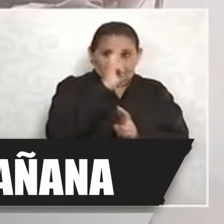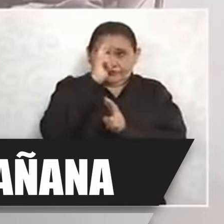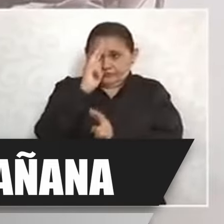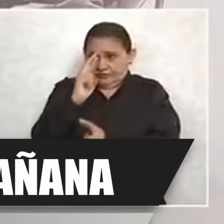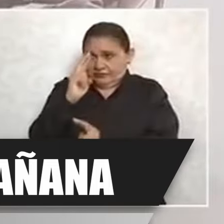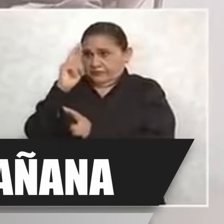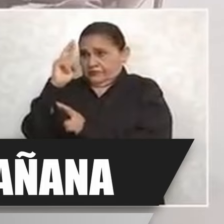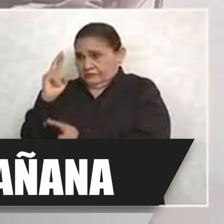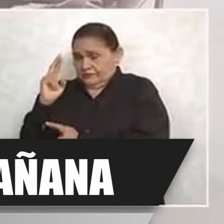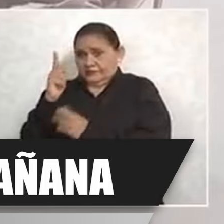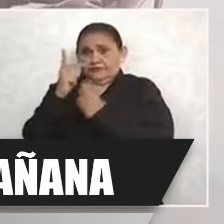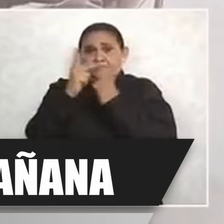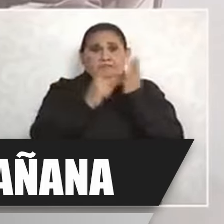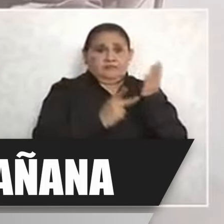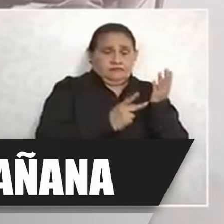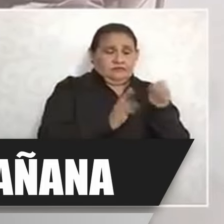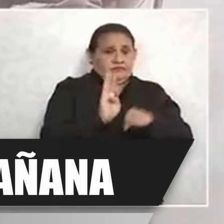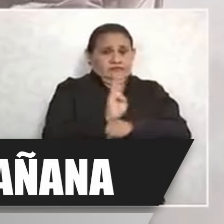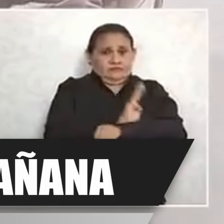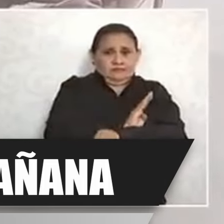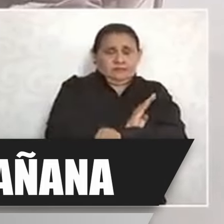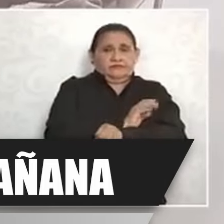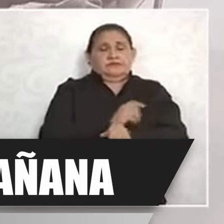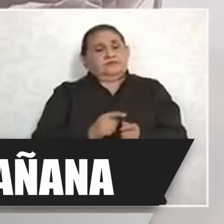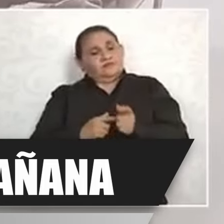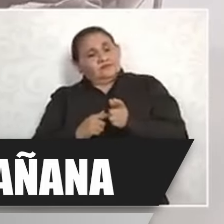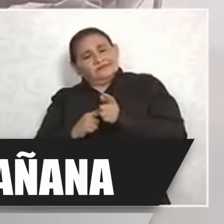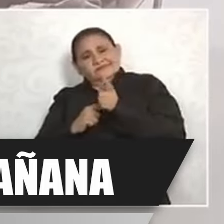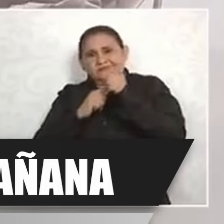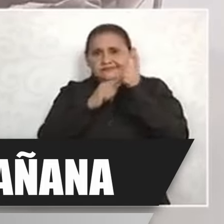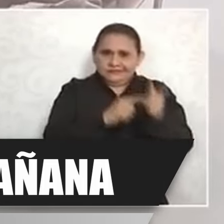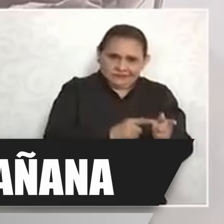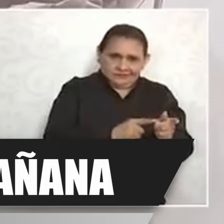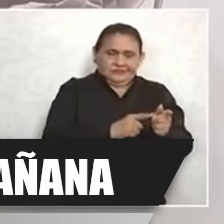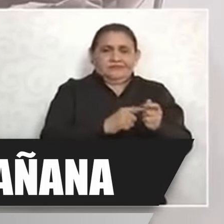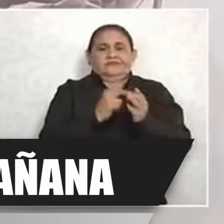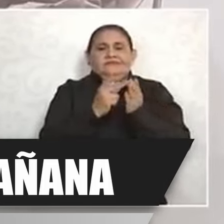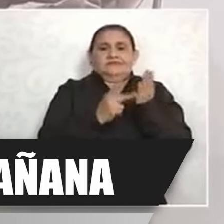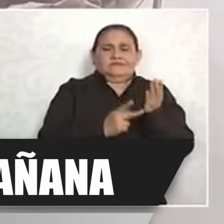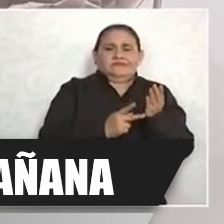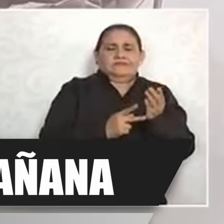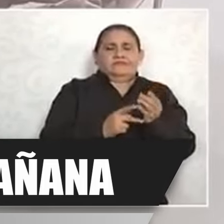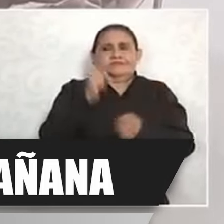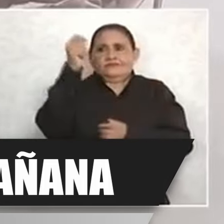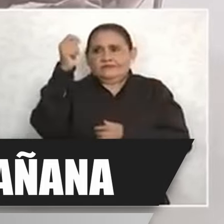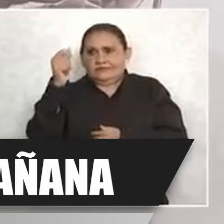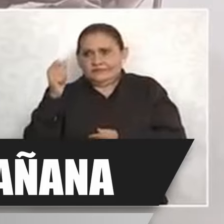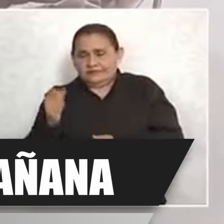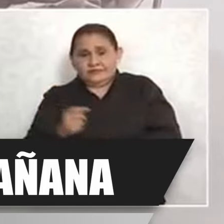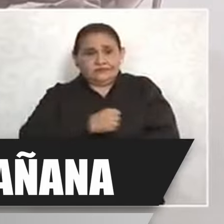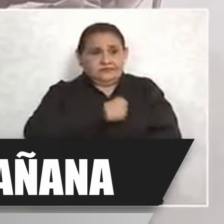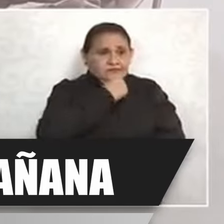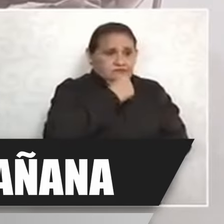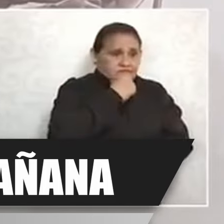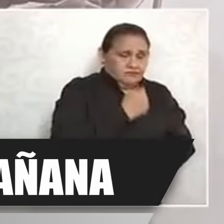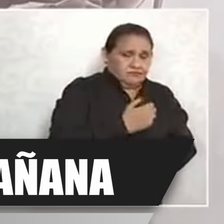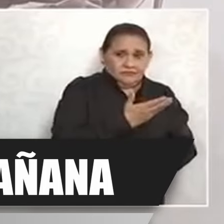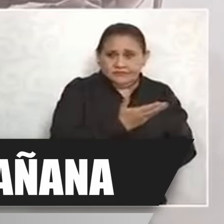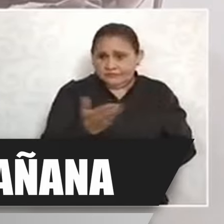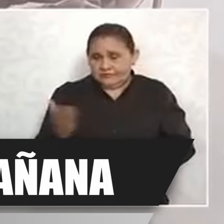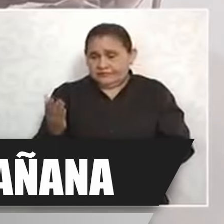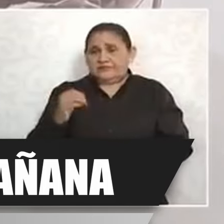programas de bienestar, seguir con ellos. Así que vamos a seguir con la pensión adulto mayor, a los